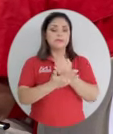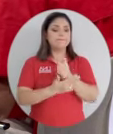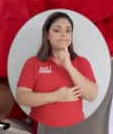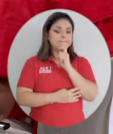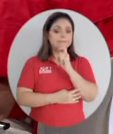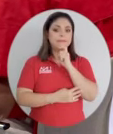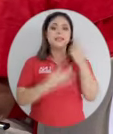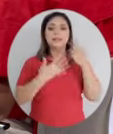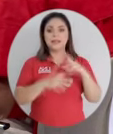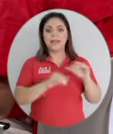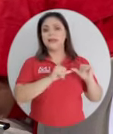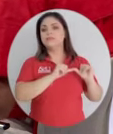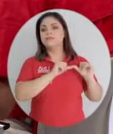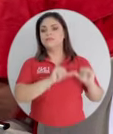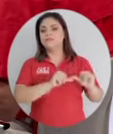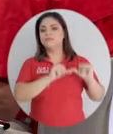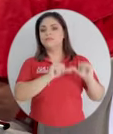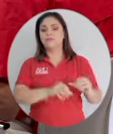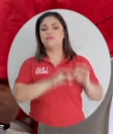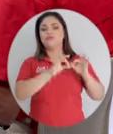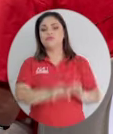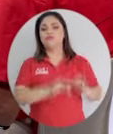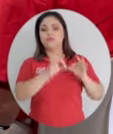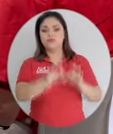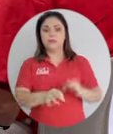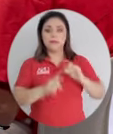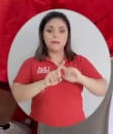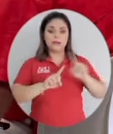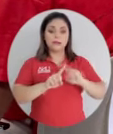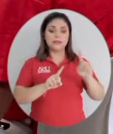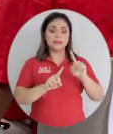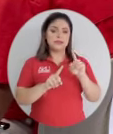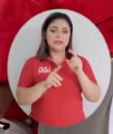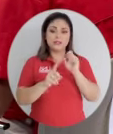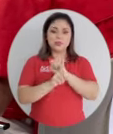situaciones que ya, o algunos indicadores que ya incluso tienen un carácter